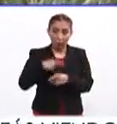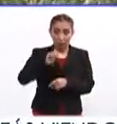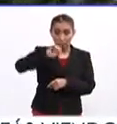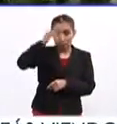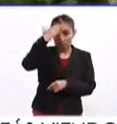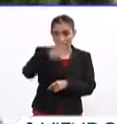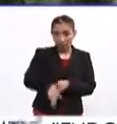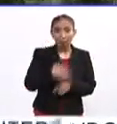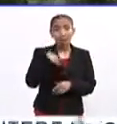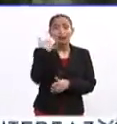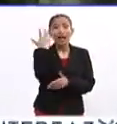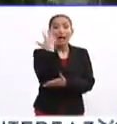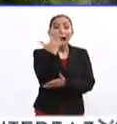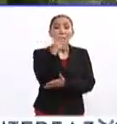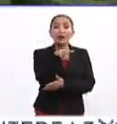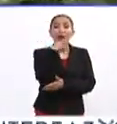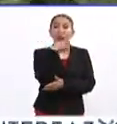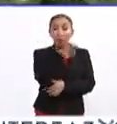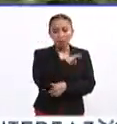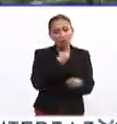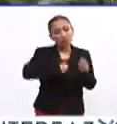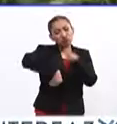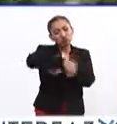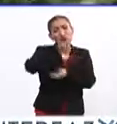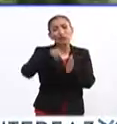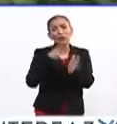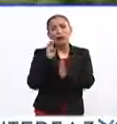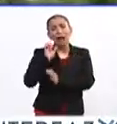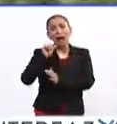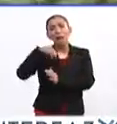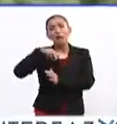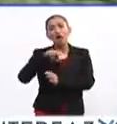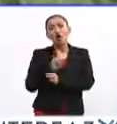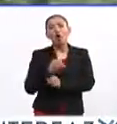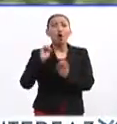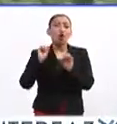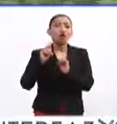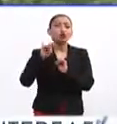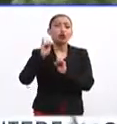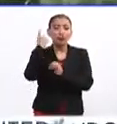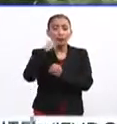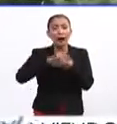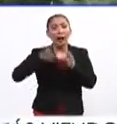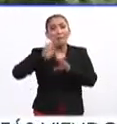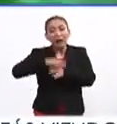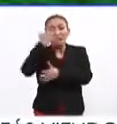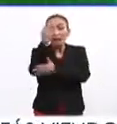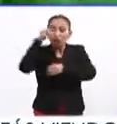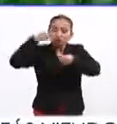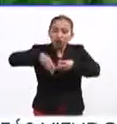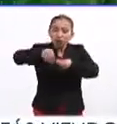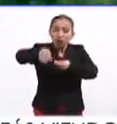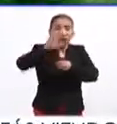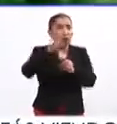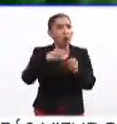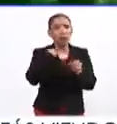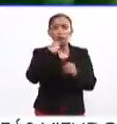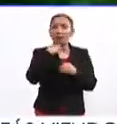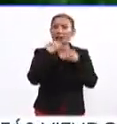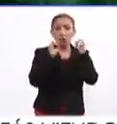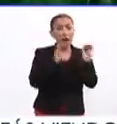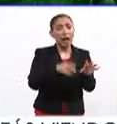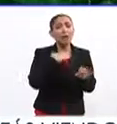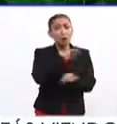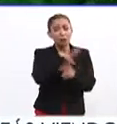calificada. Los arbolitos pueden ser reciclados para producir abono orgánico o sustrato para producir más árboles, no contaminan y